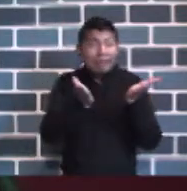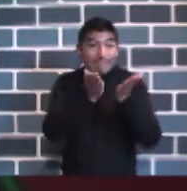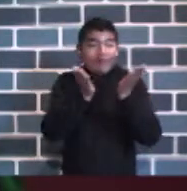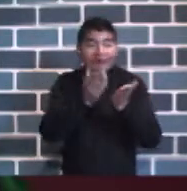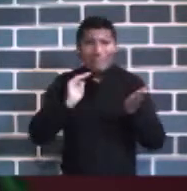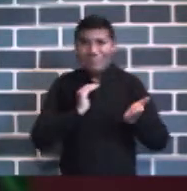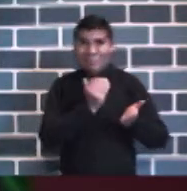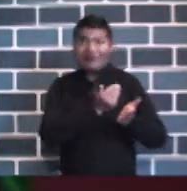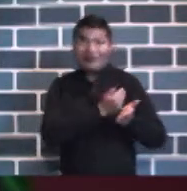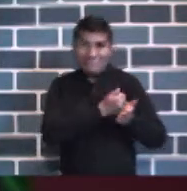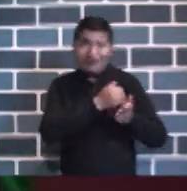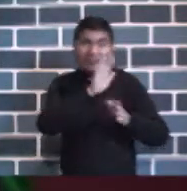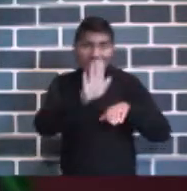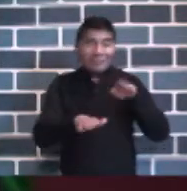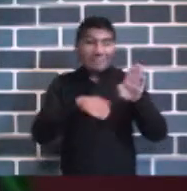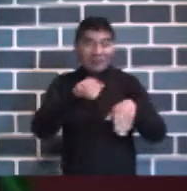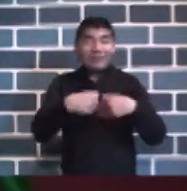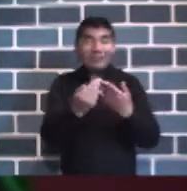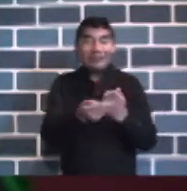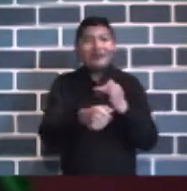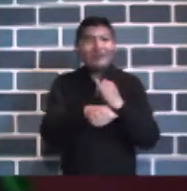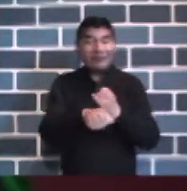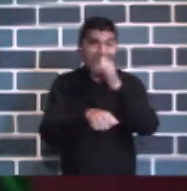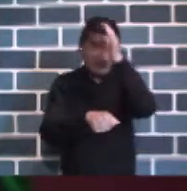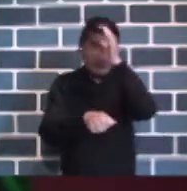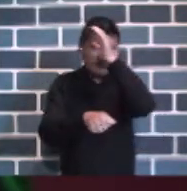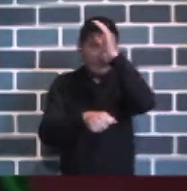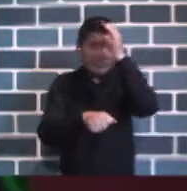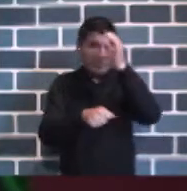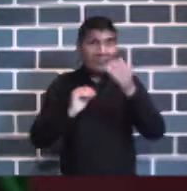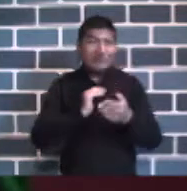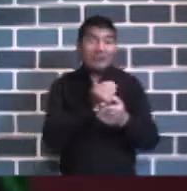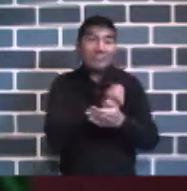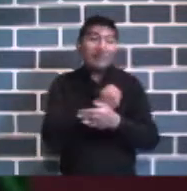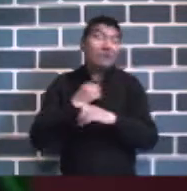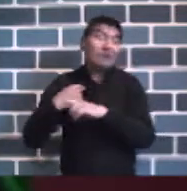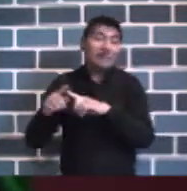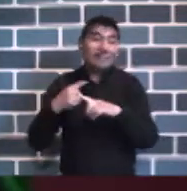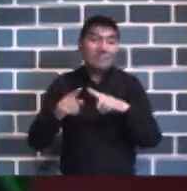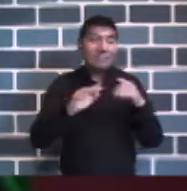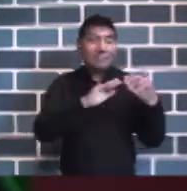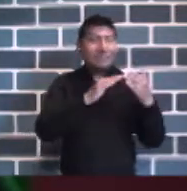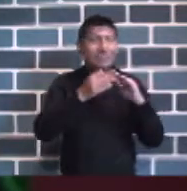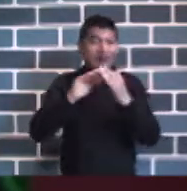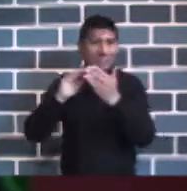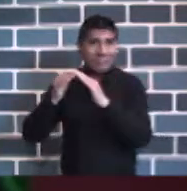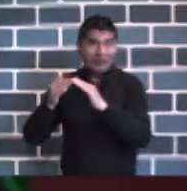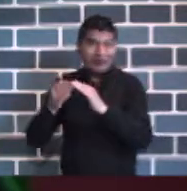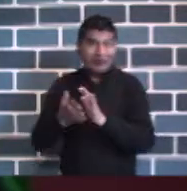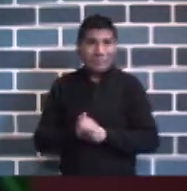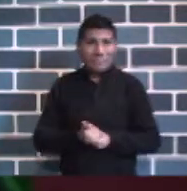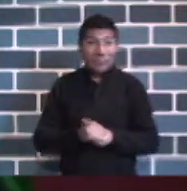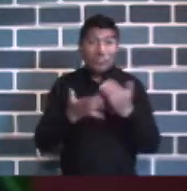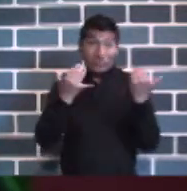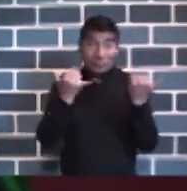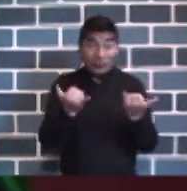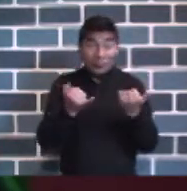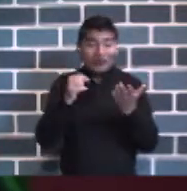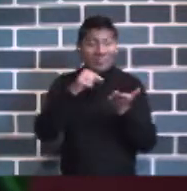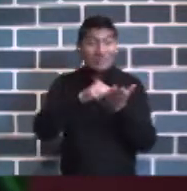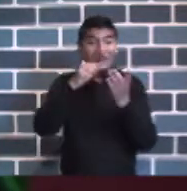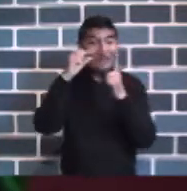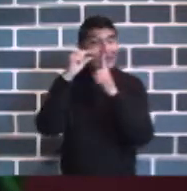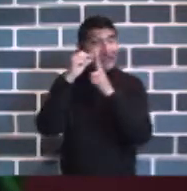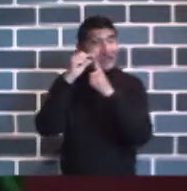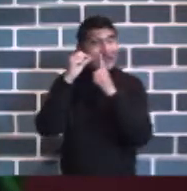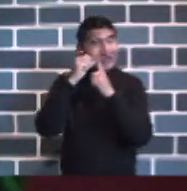nuestro peregrinar como iglesia católica en nuestras diferentes comunidades hoy esa palabra